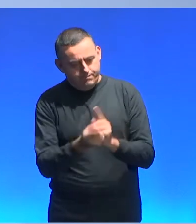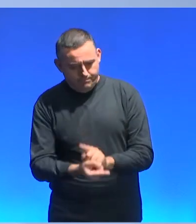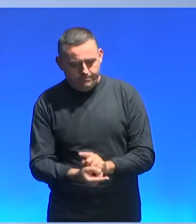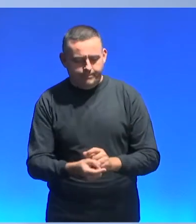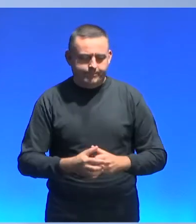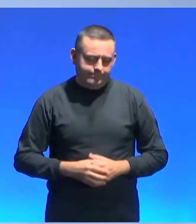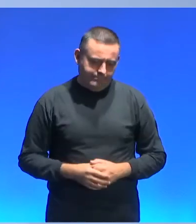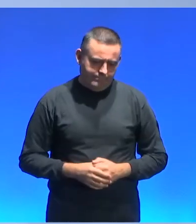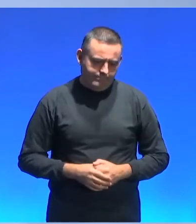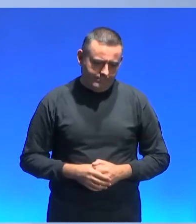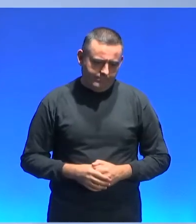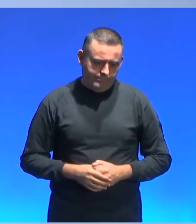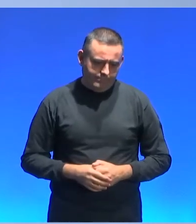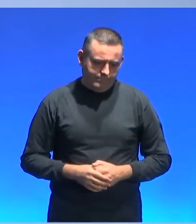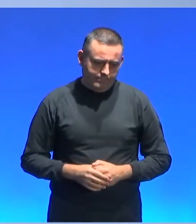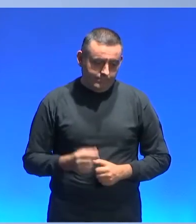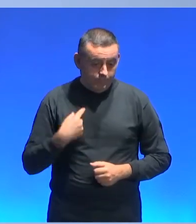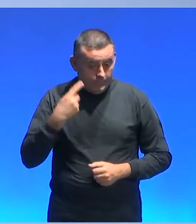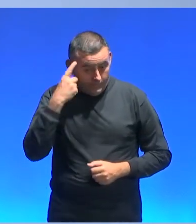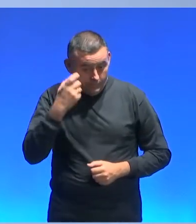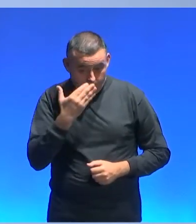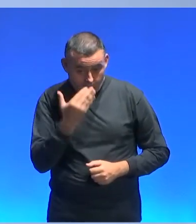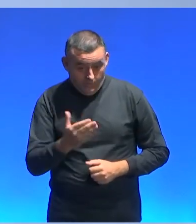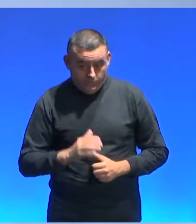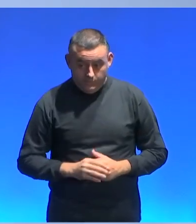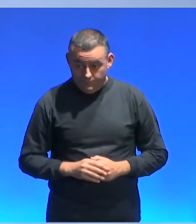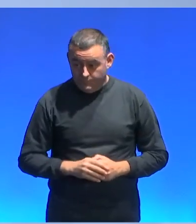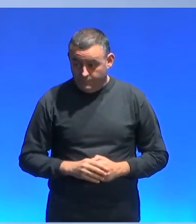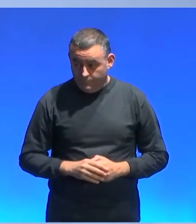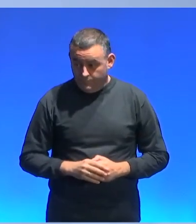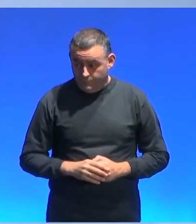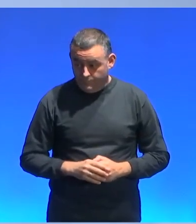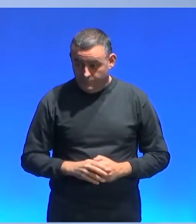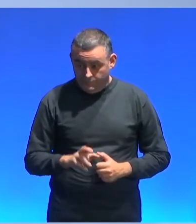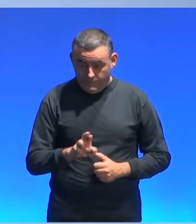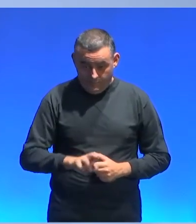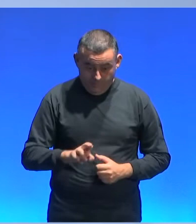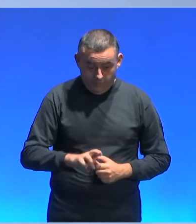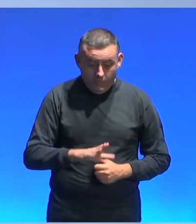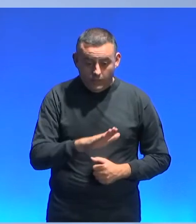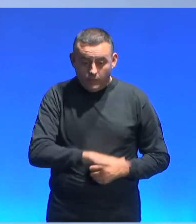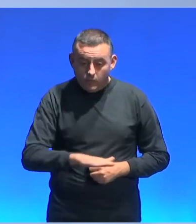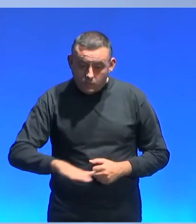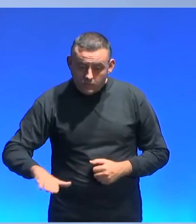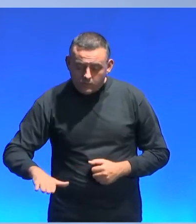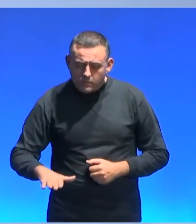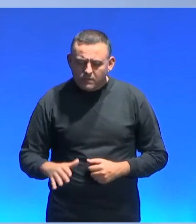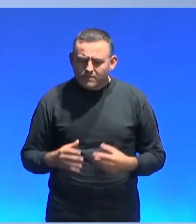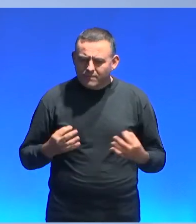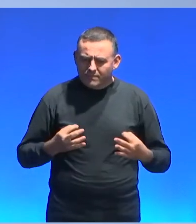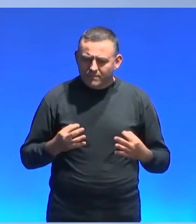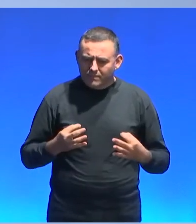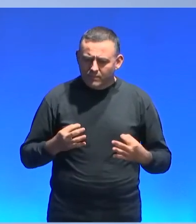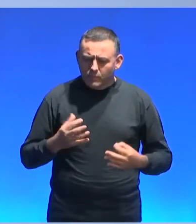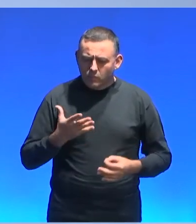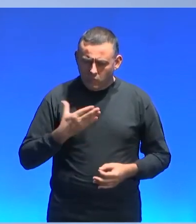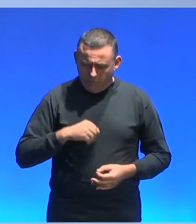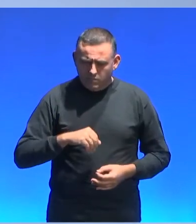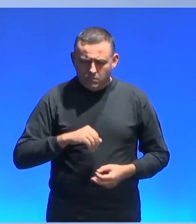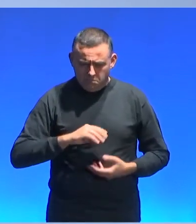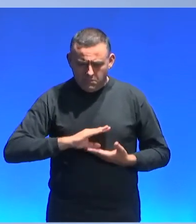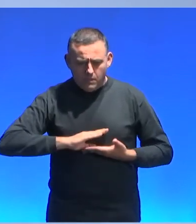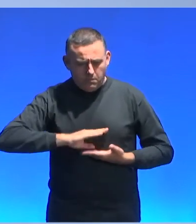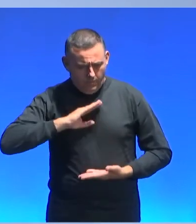No sé si es claro. Es decir, los niños son capaces y pueden, pero esto